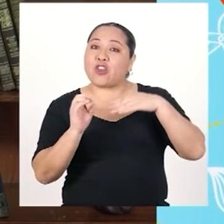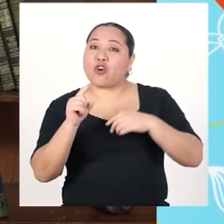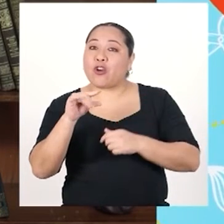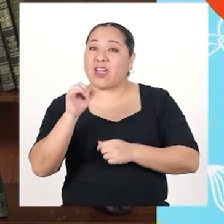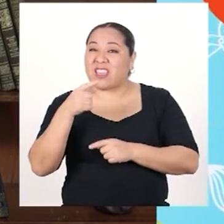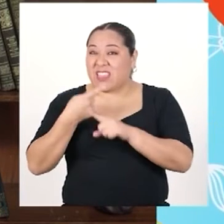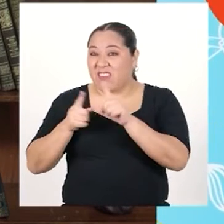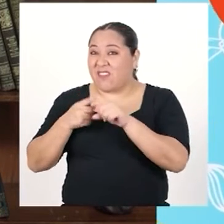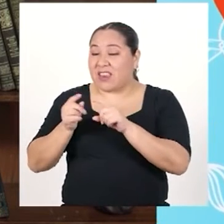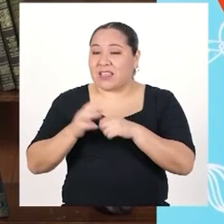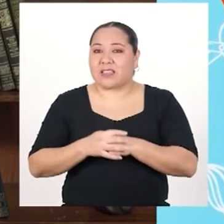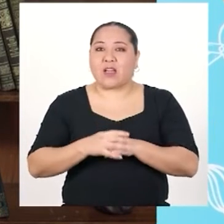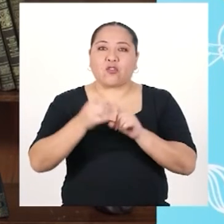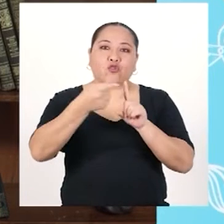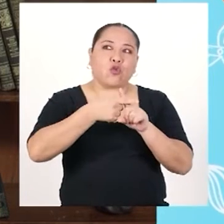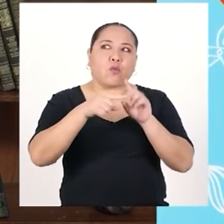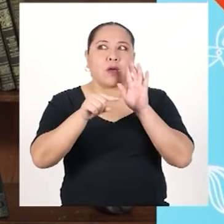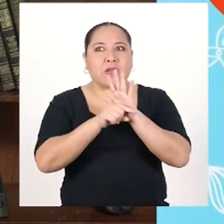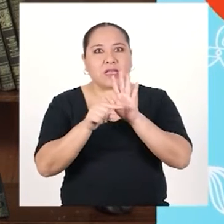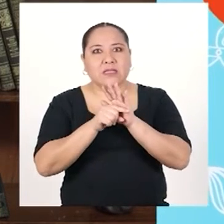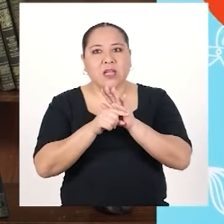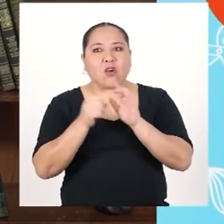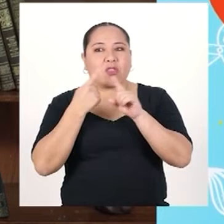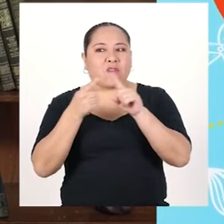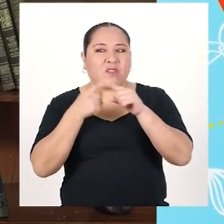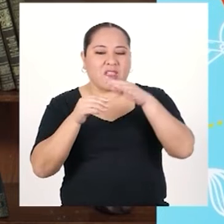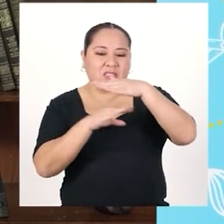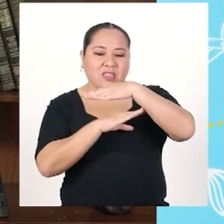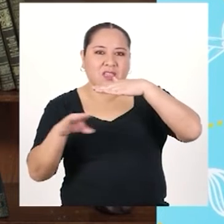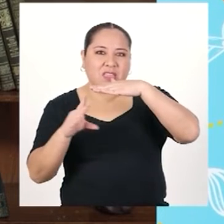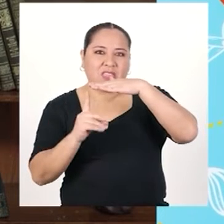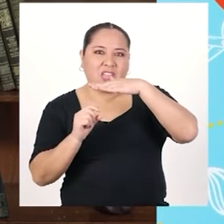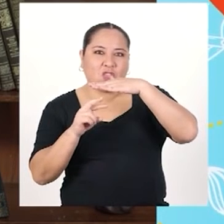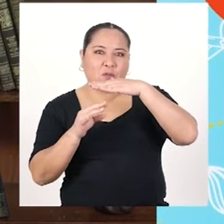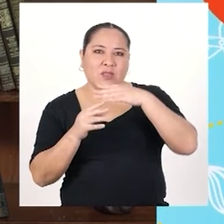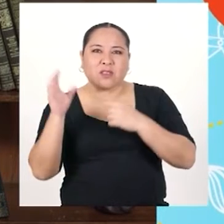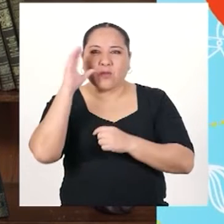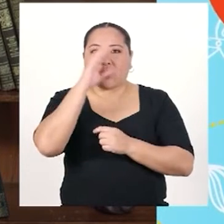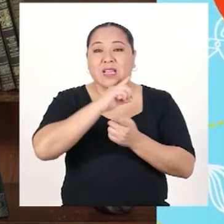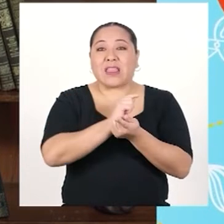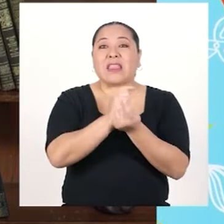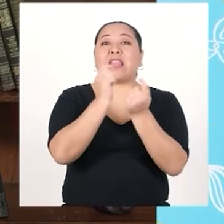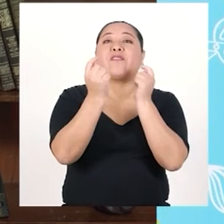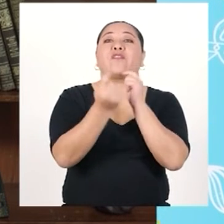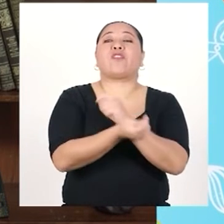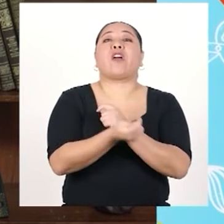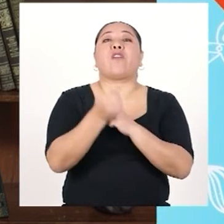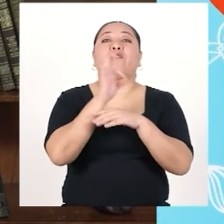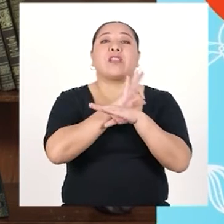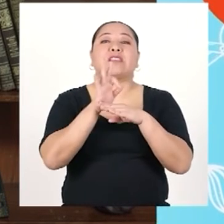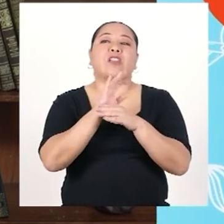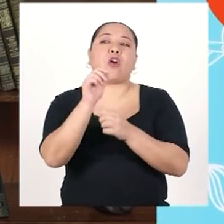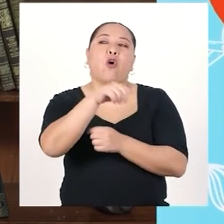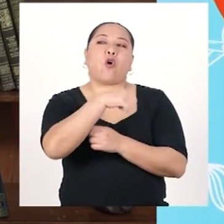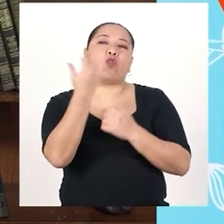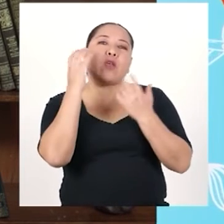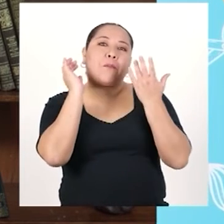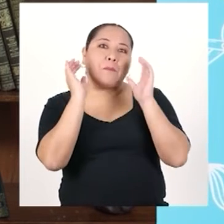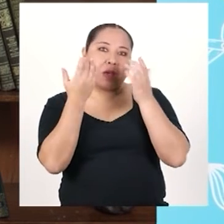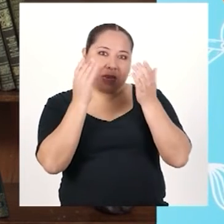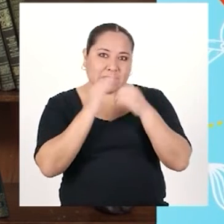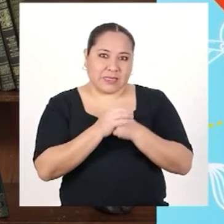heterogéneas, la adición o sustracción son entre fracciones con diferentes denominadores y se busca transformar las fracciones a